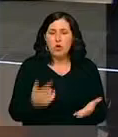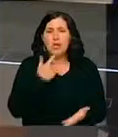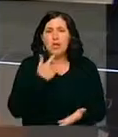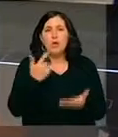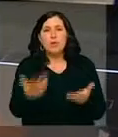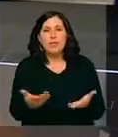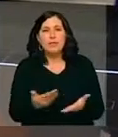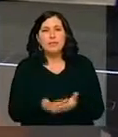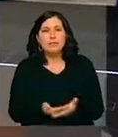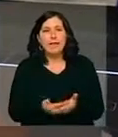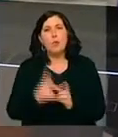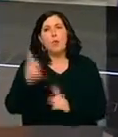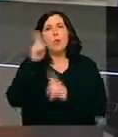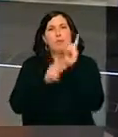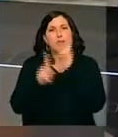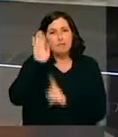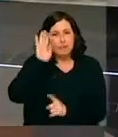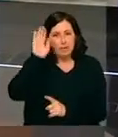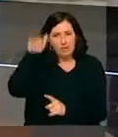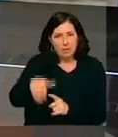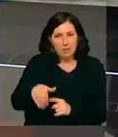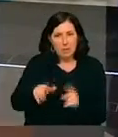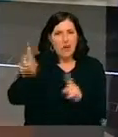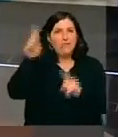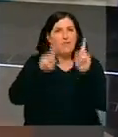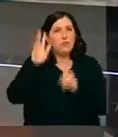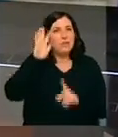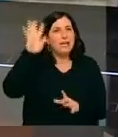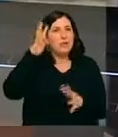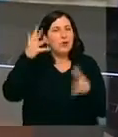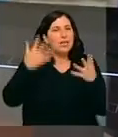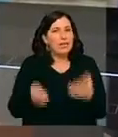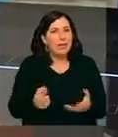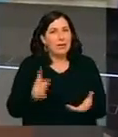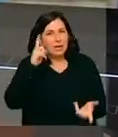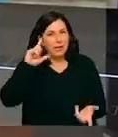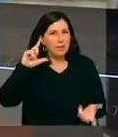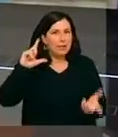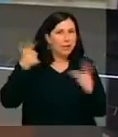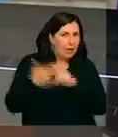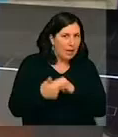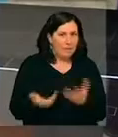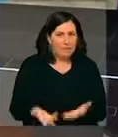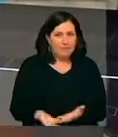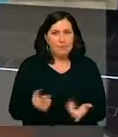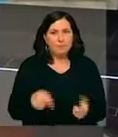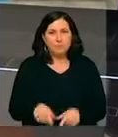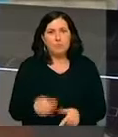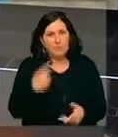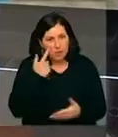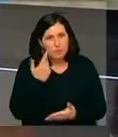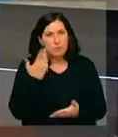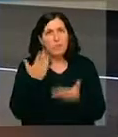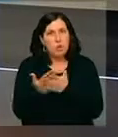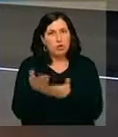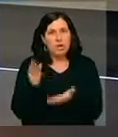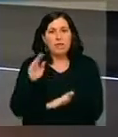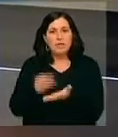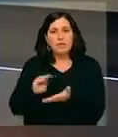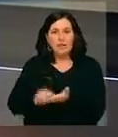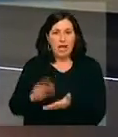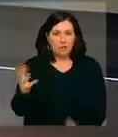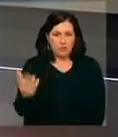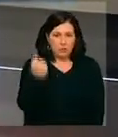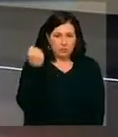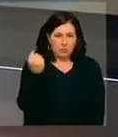la Universidad de la República, de la Facultad de Psicología, buscan dar vuelta un poco esa lógica. Veamos algunos de los datos obtenidos. Vamos